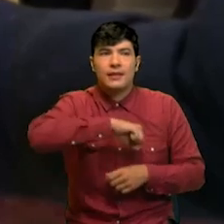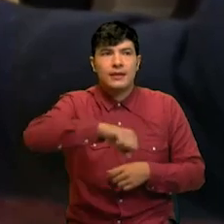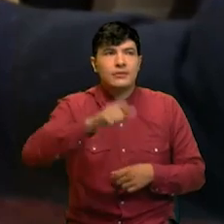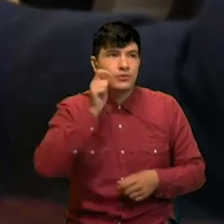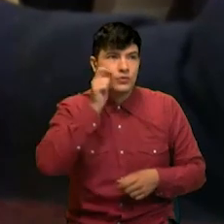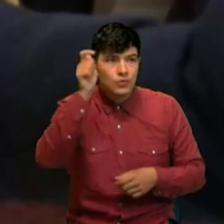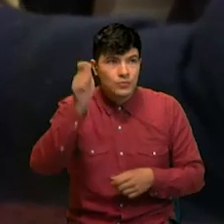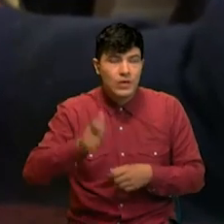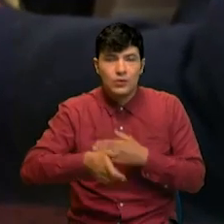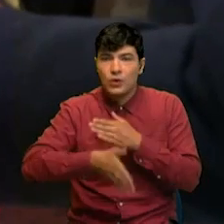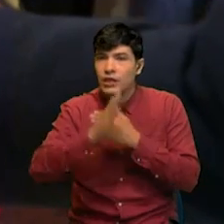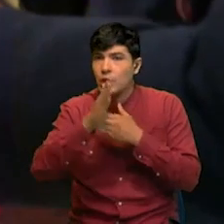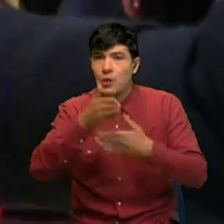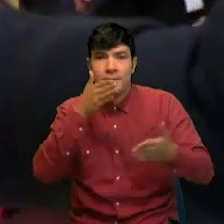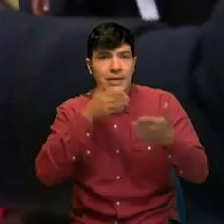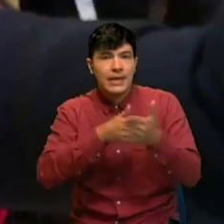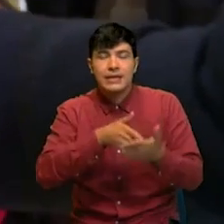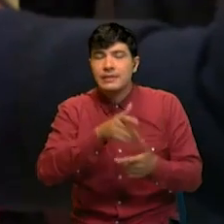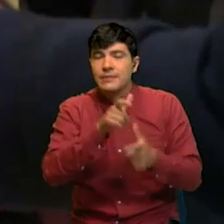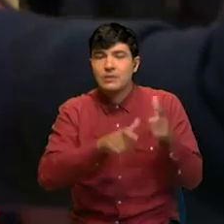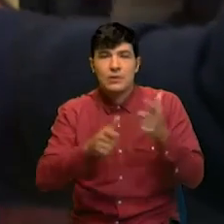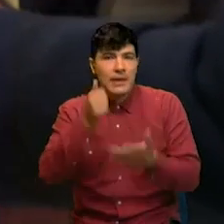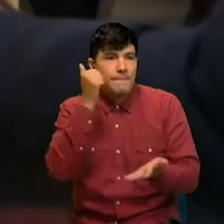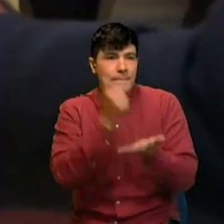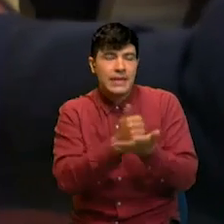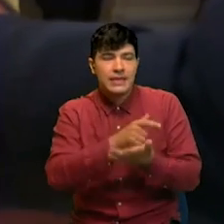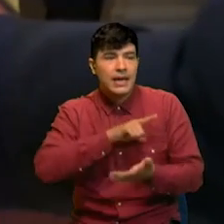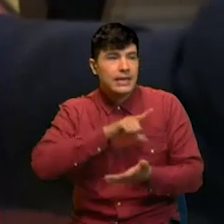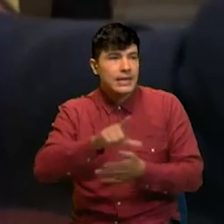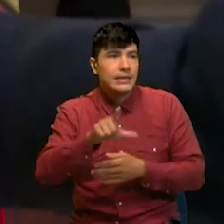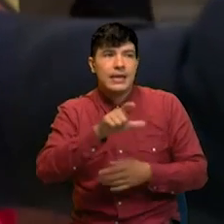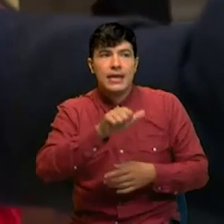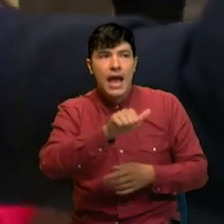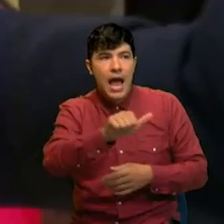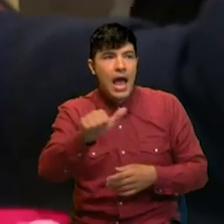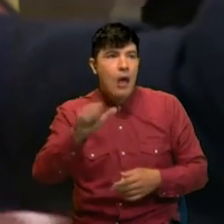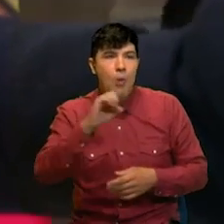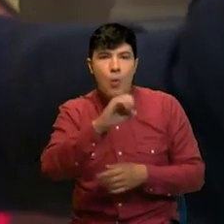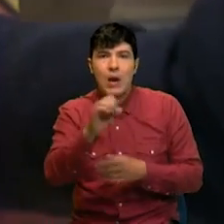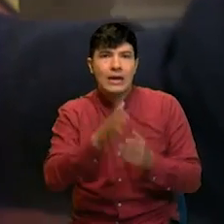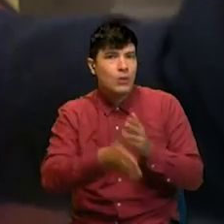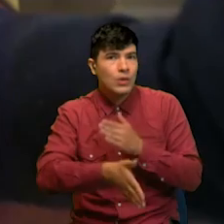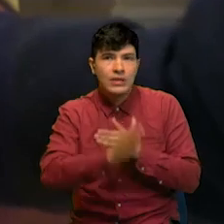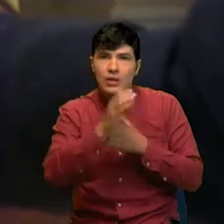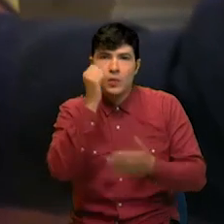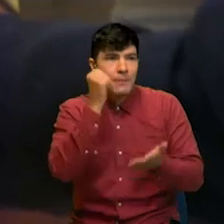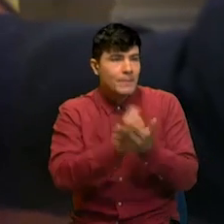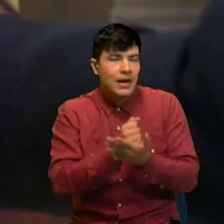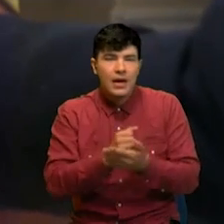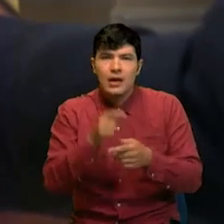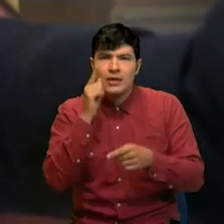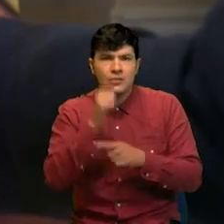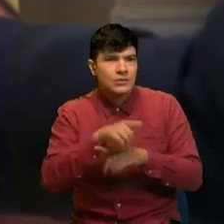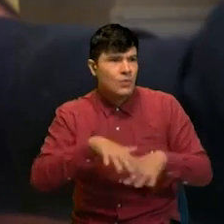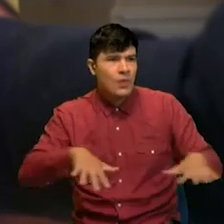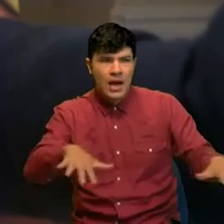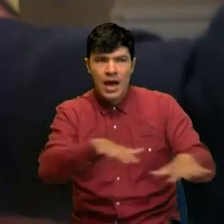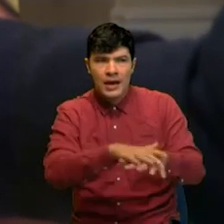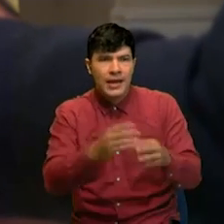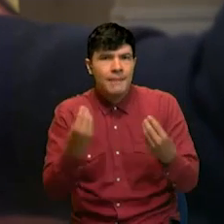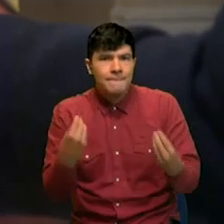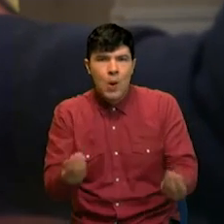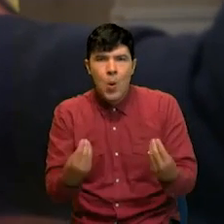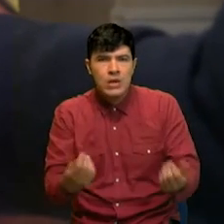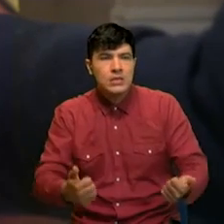las amenazas, los asesinatos de líderes y lideresas. Es una zona muy militarizada, pero eso